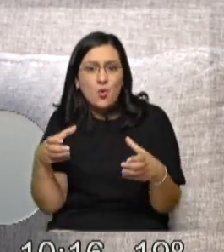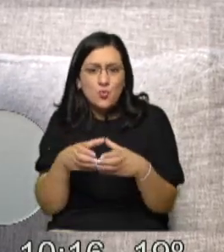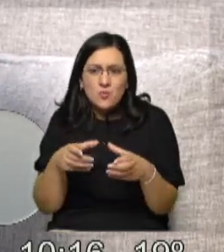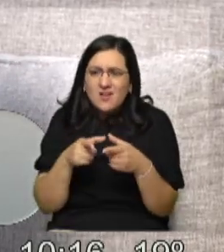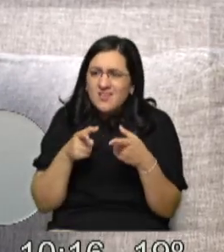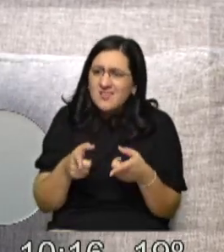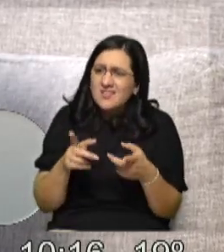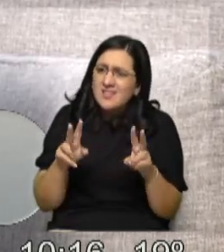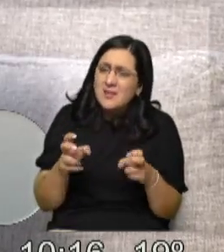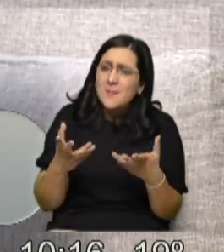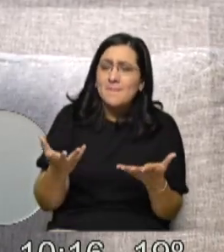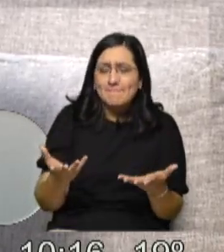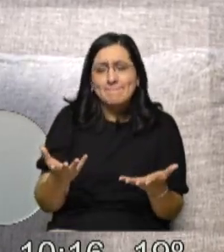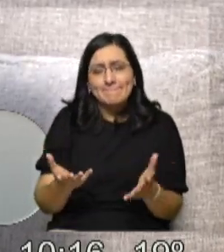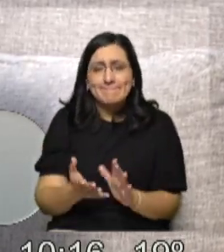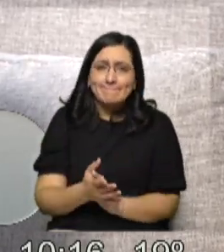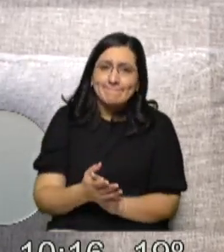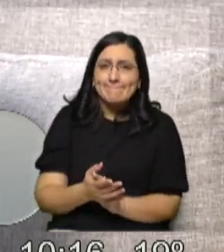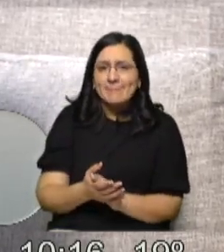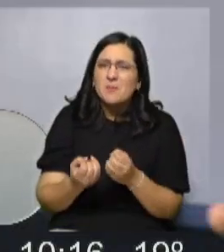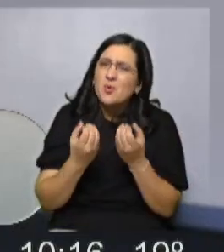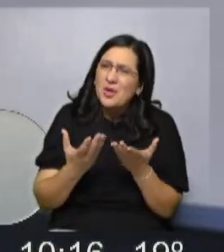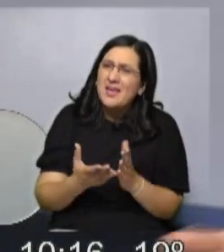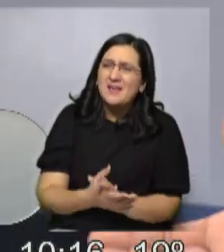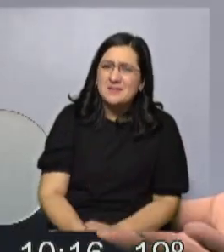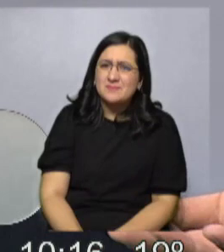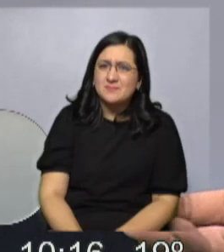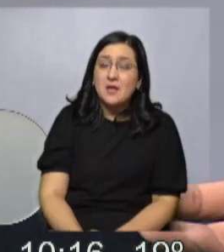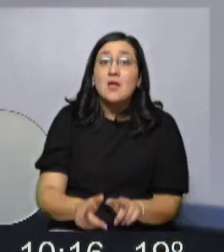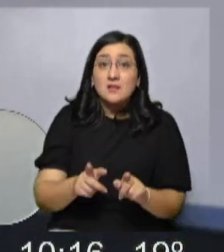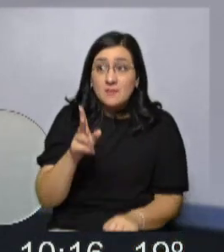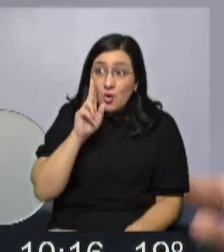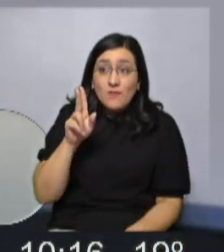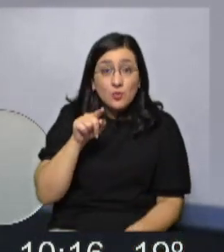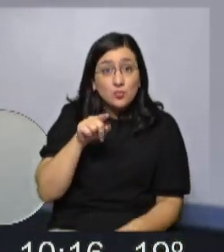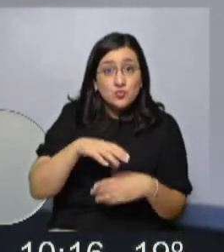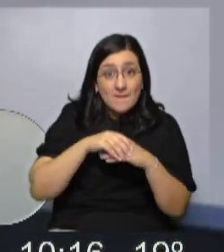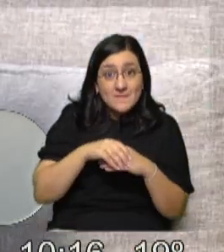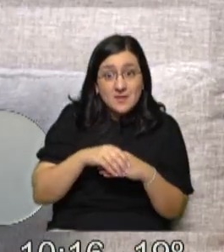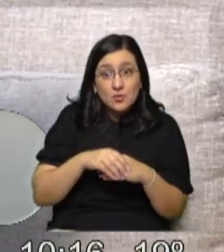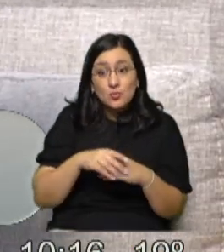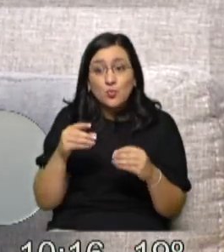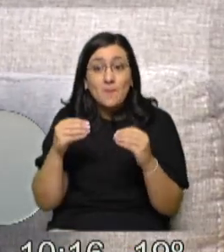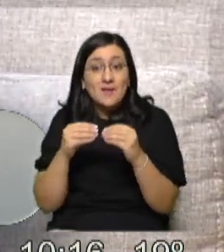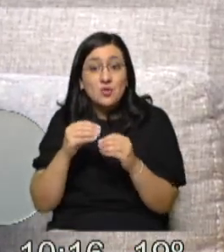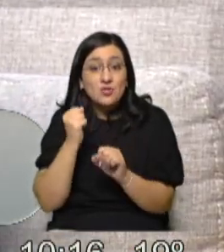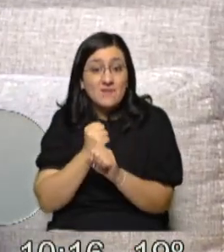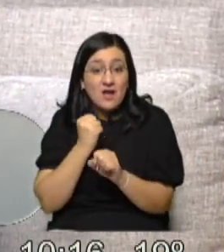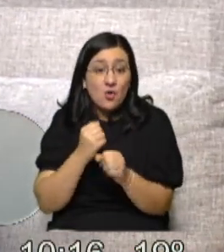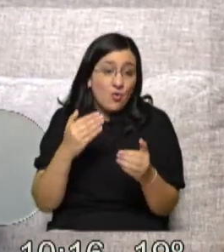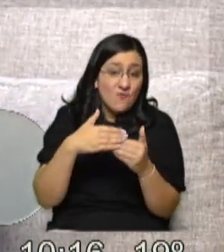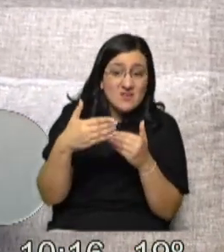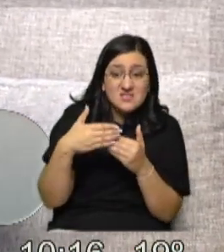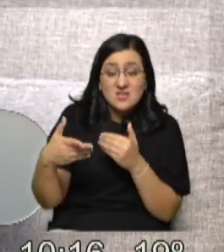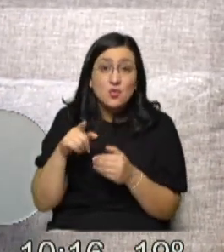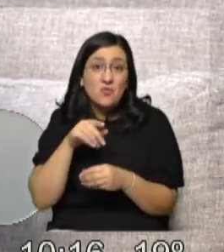¿y esto? Pa, pero ¿por lo qué? Ves con tus ¿por amigos, qué? Lo ves con en los lugares en de trabajo, todos lados, lo ves la familia, todo, ¿no? La familia, y bueno, y además, vecinos. Temas